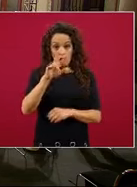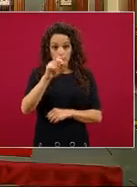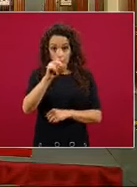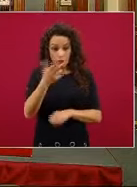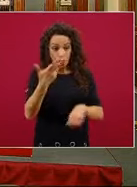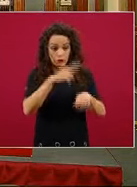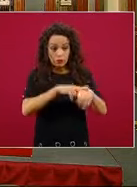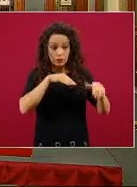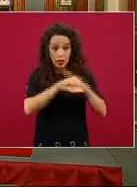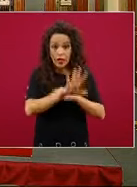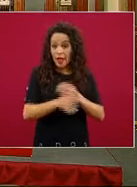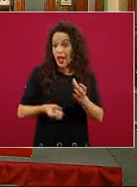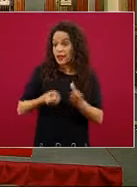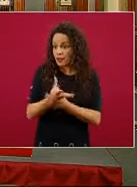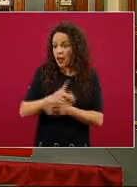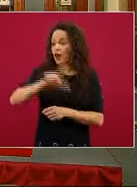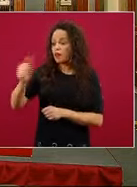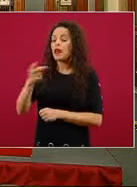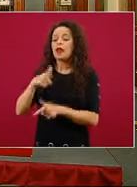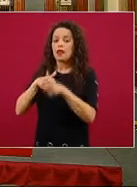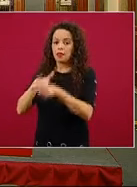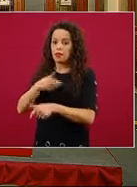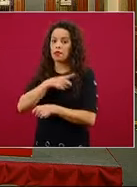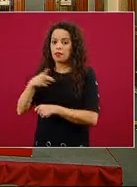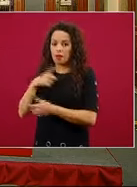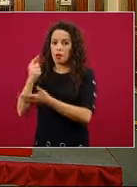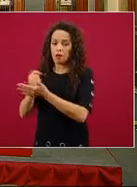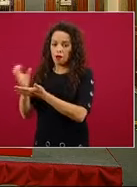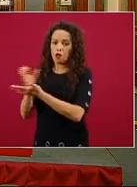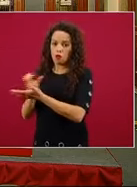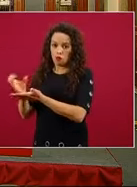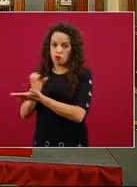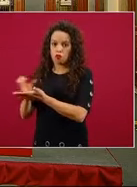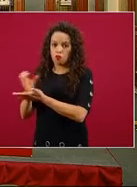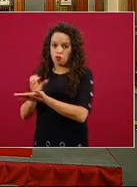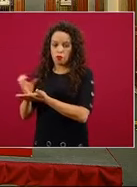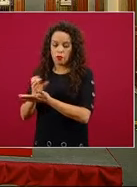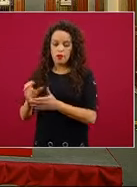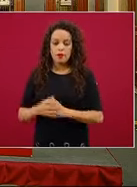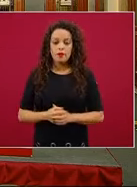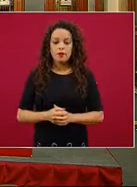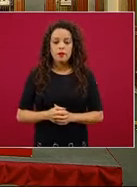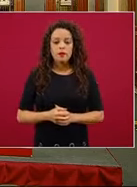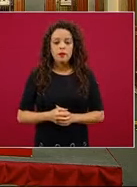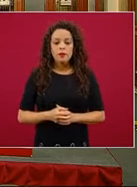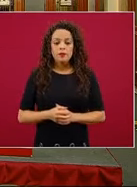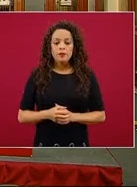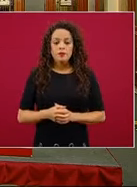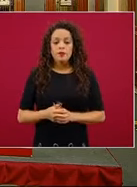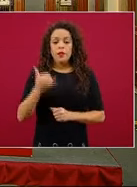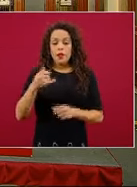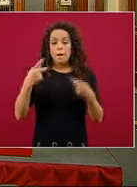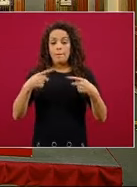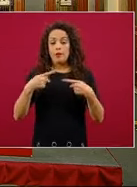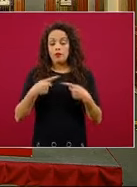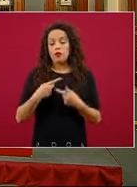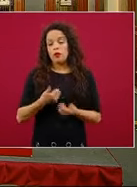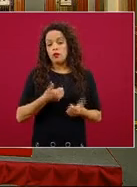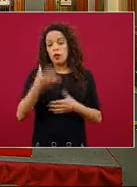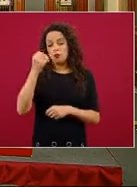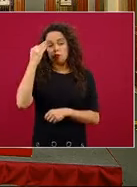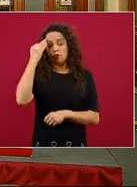COVID, particularmente de las personas que permanecen periodos prolongados de hospitalización.